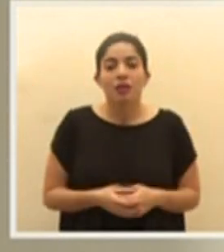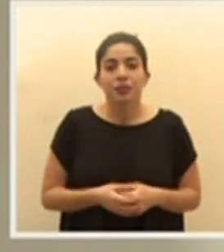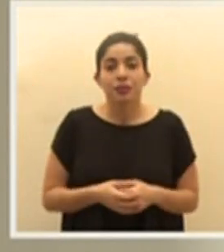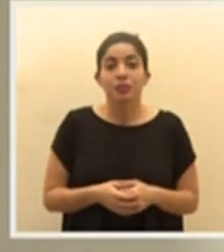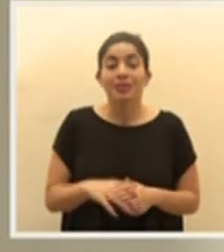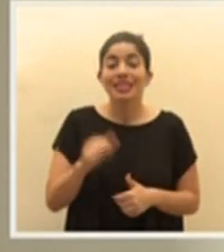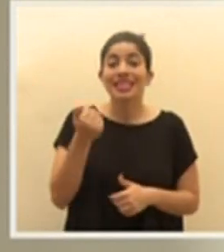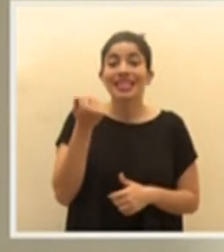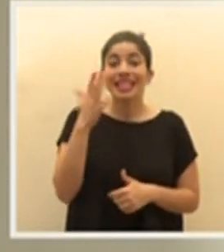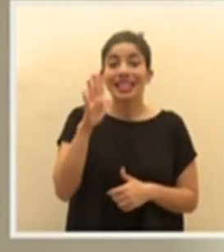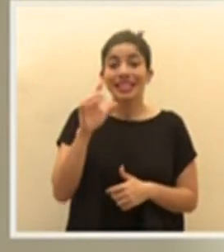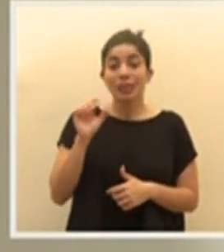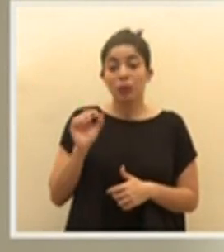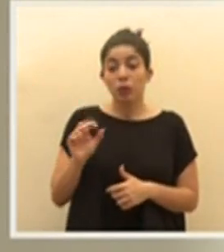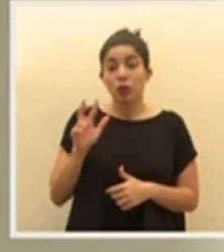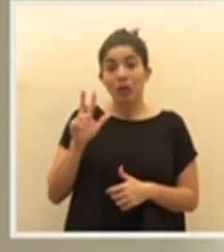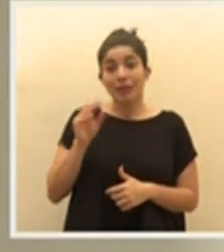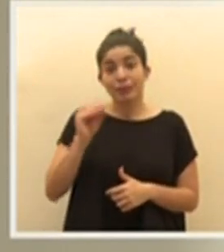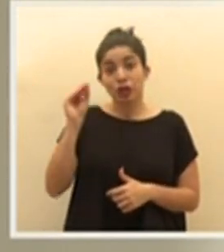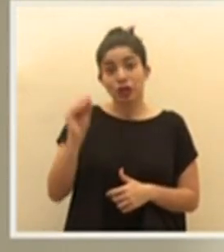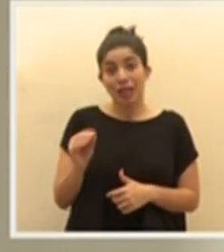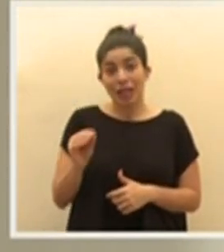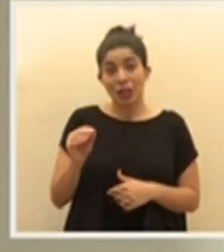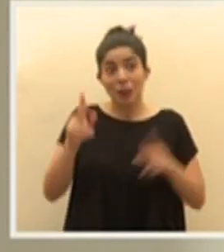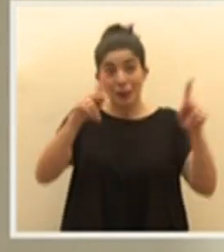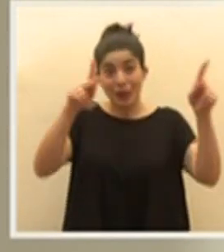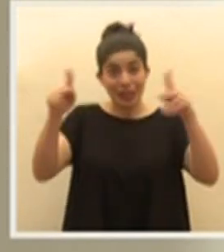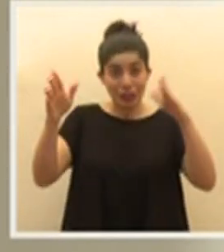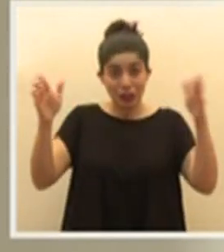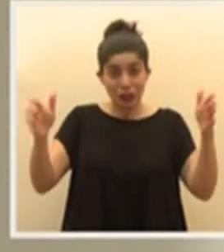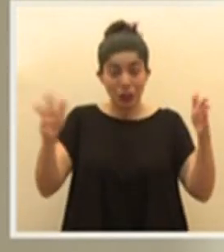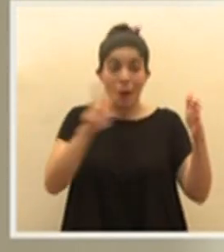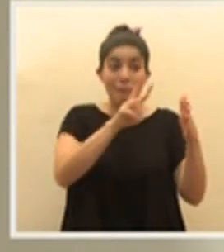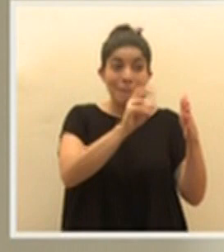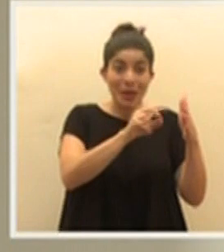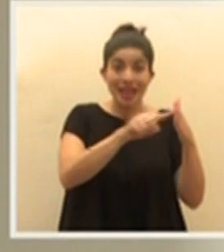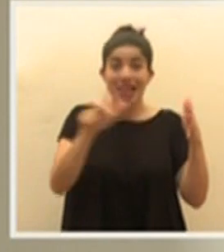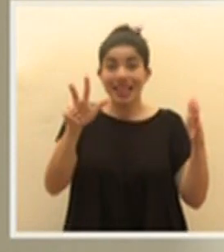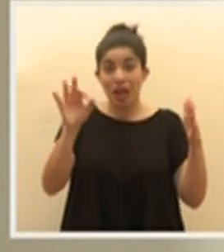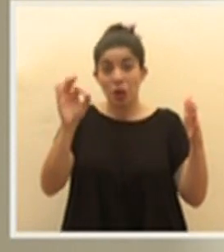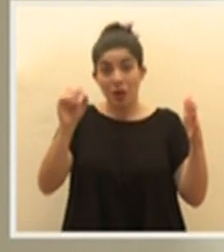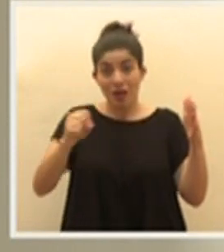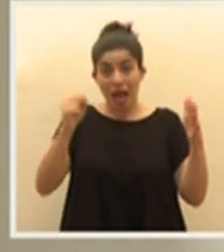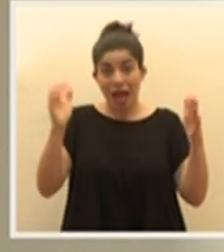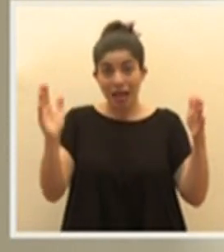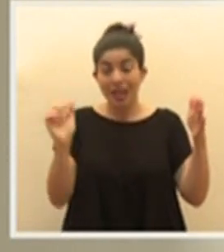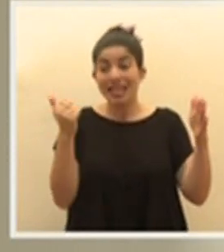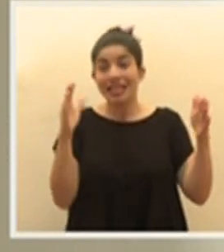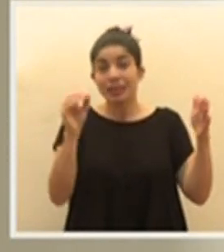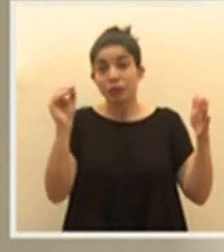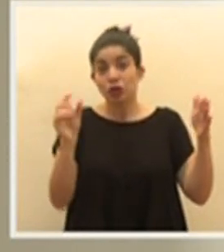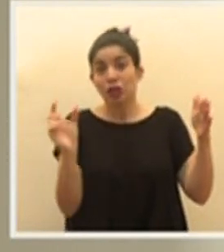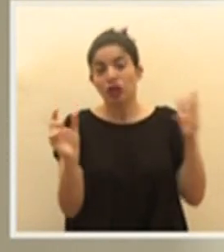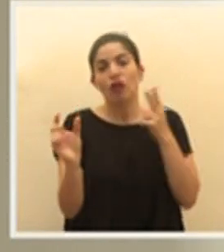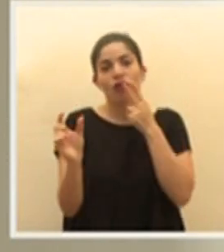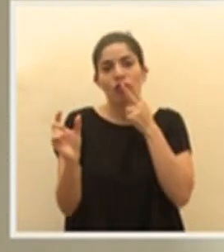el 15.3% de la población entre esos 20 y 39 años de edad son